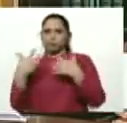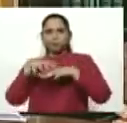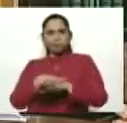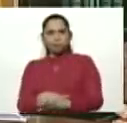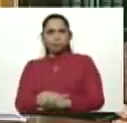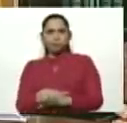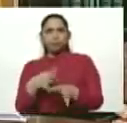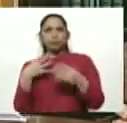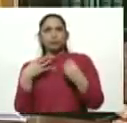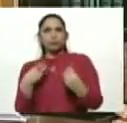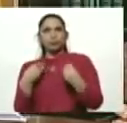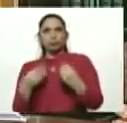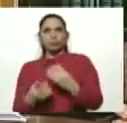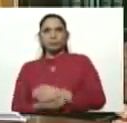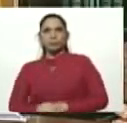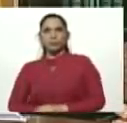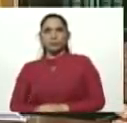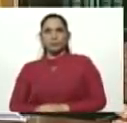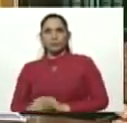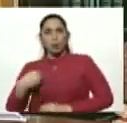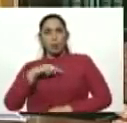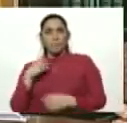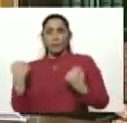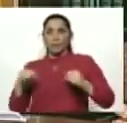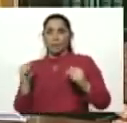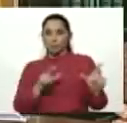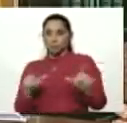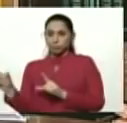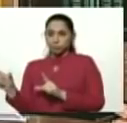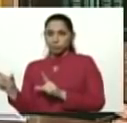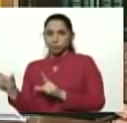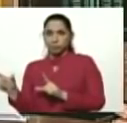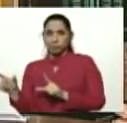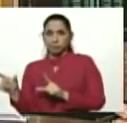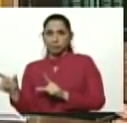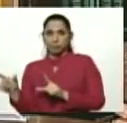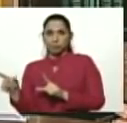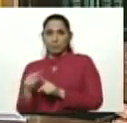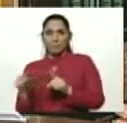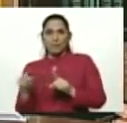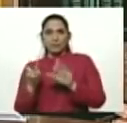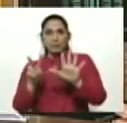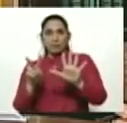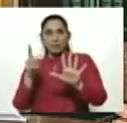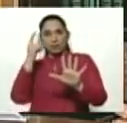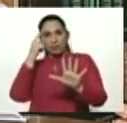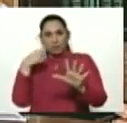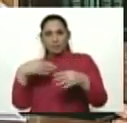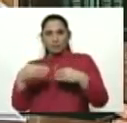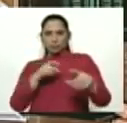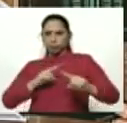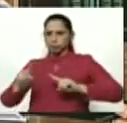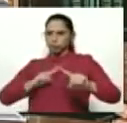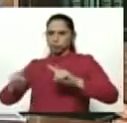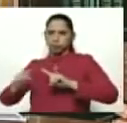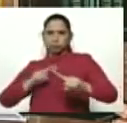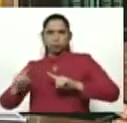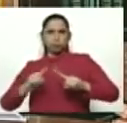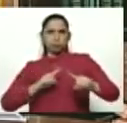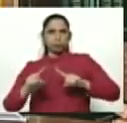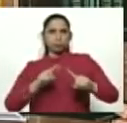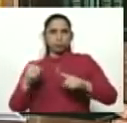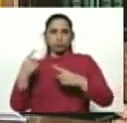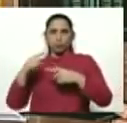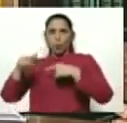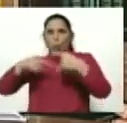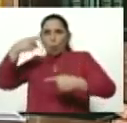¿Y cómo nos preparamos desde ya para los 7 días de flexibilización dinámica y activa de la otra